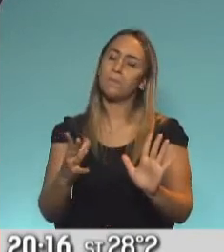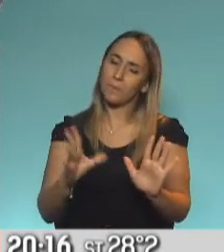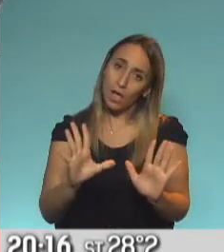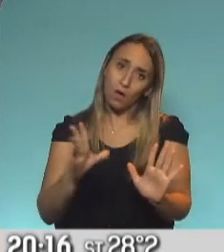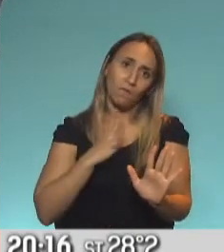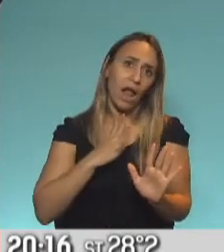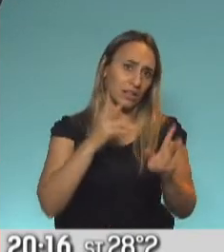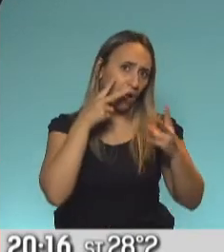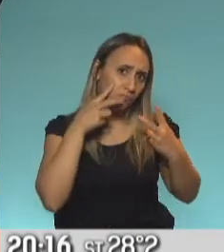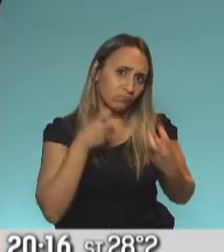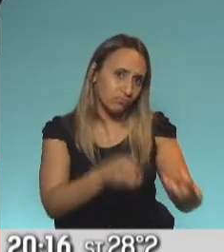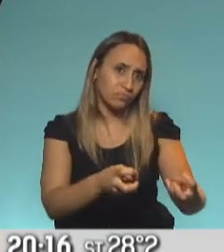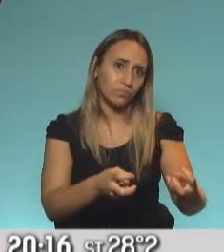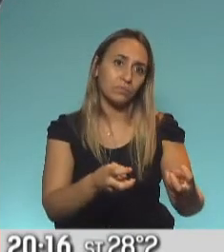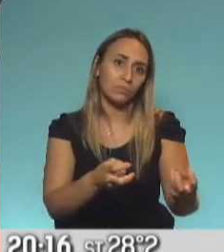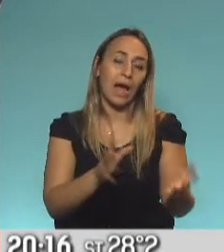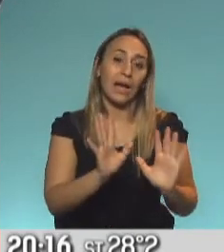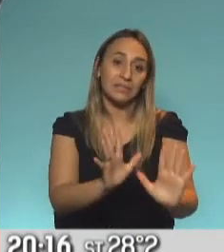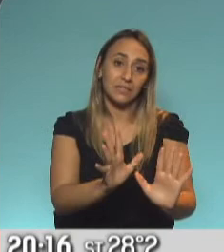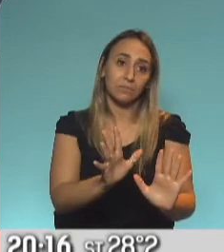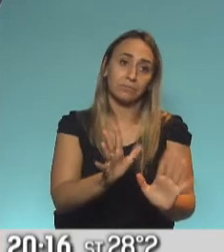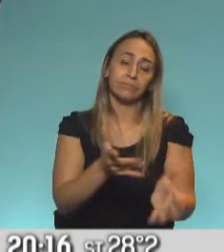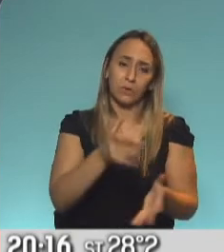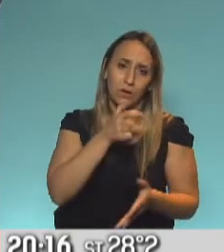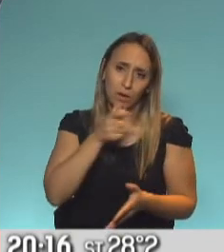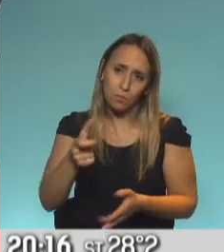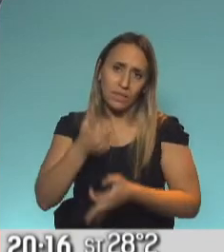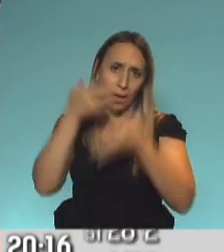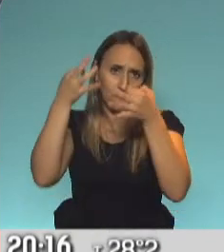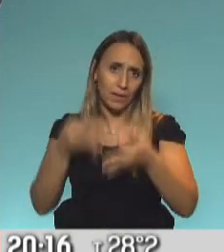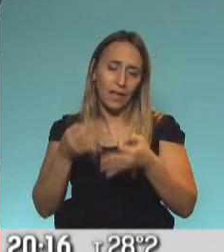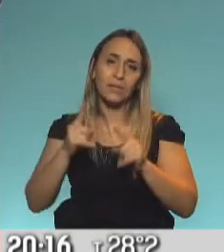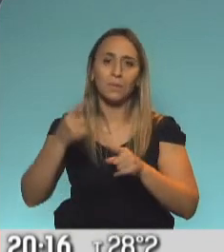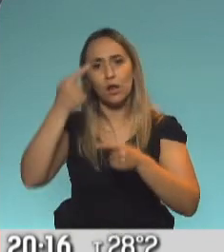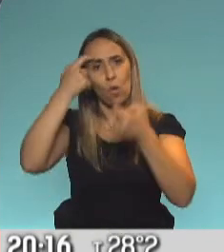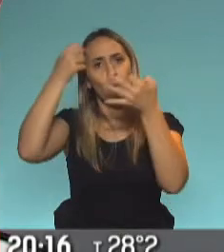profundizarla, sobre todo para darle una respuesta de verdad y de justicia a la familia. Son historias